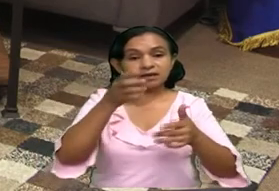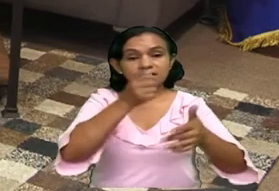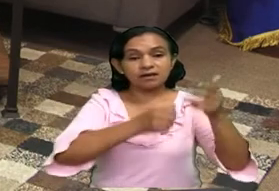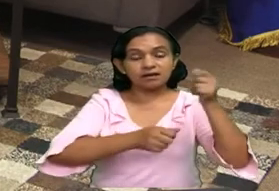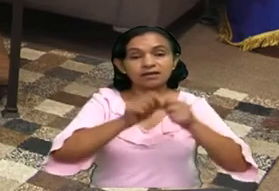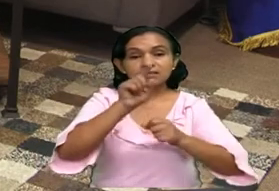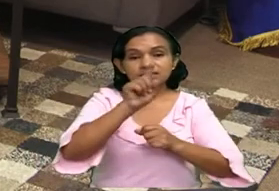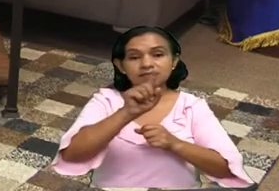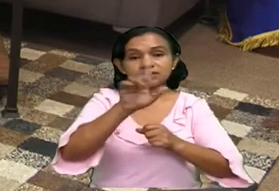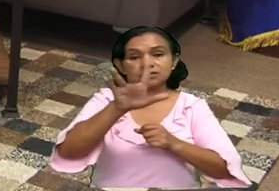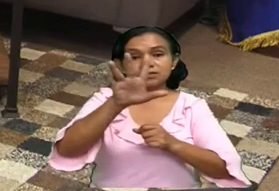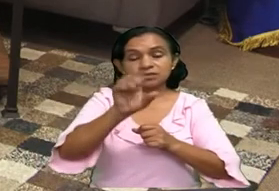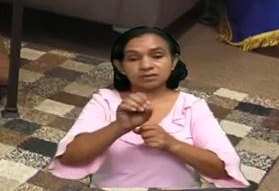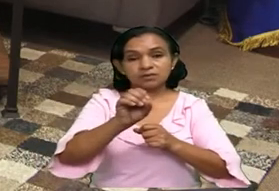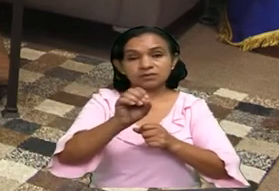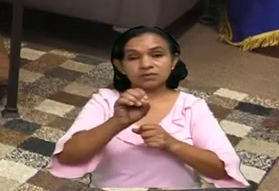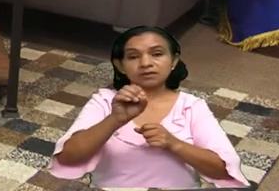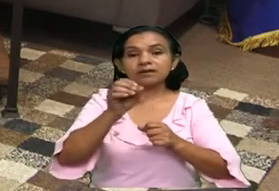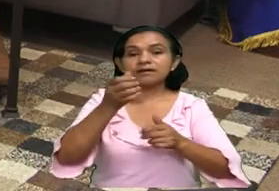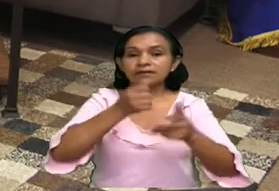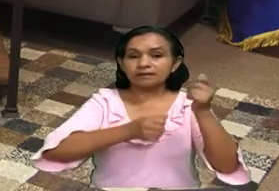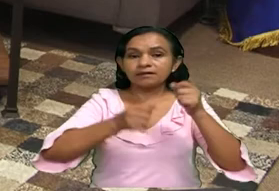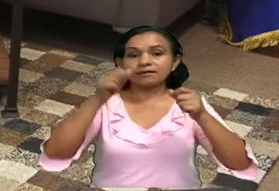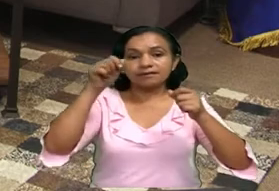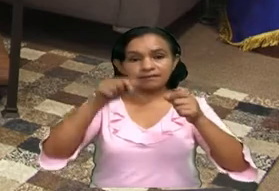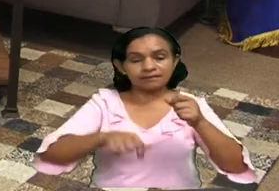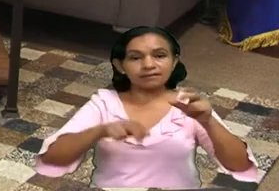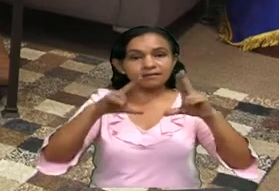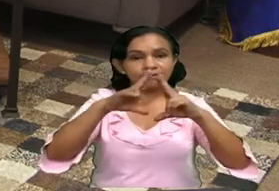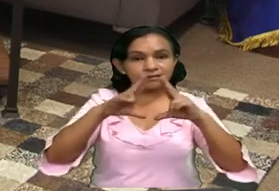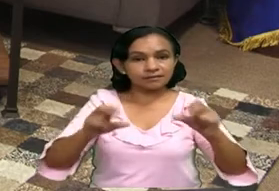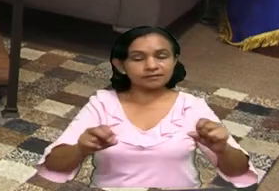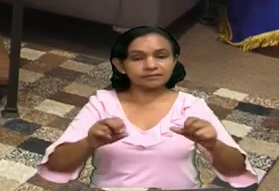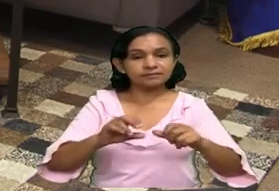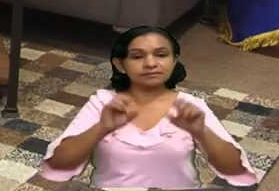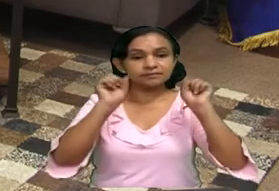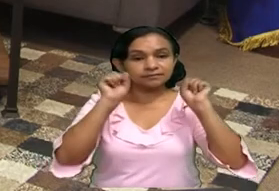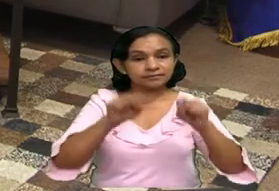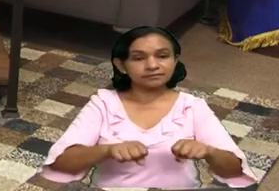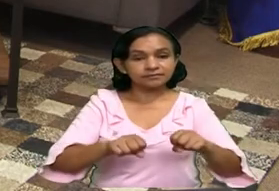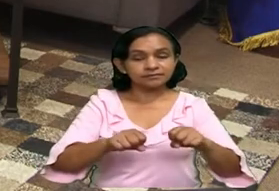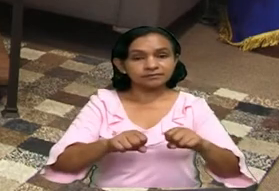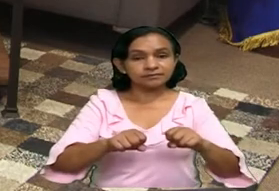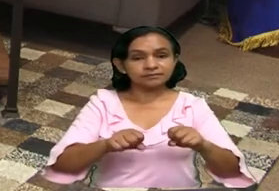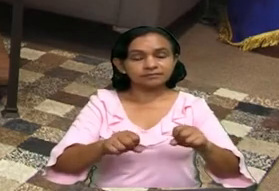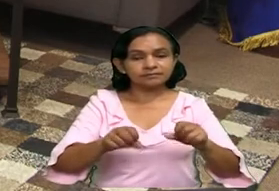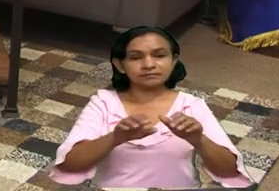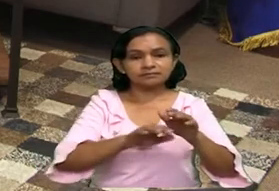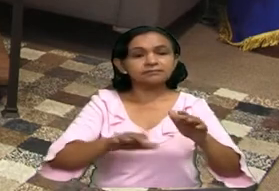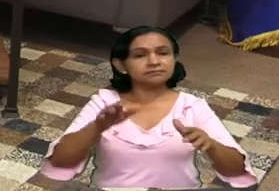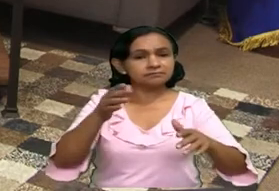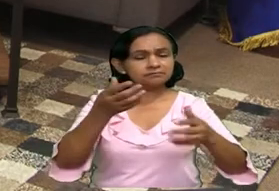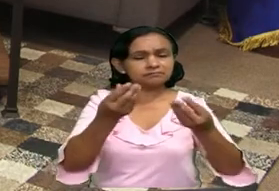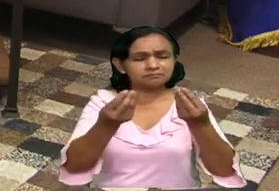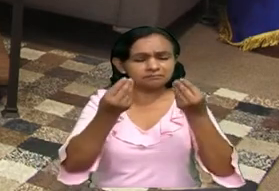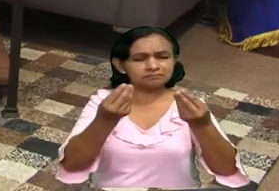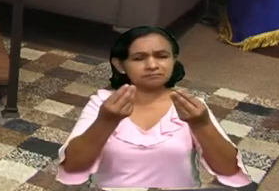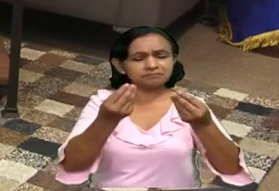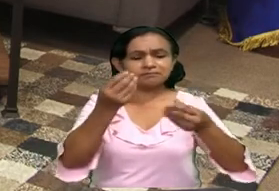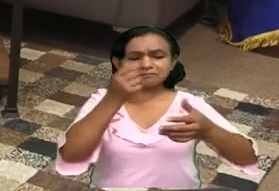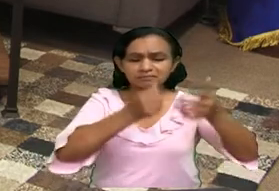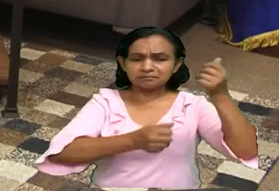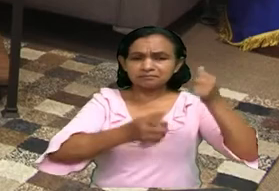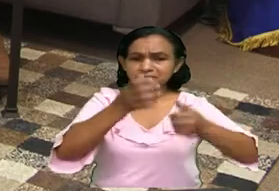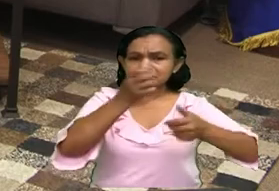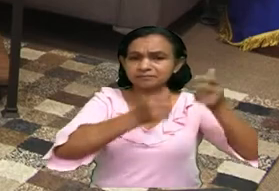menos 150 litros por año. Entonces, nosotros tenemos capacidad de producir, como vos lo ves,